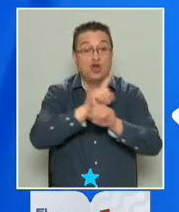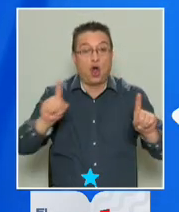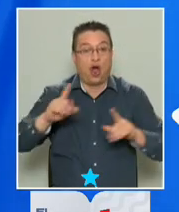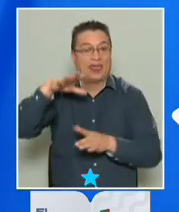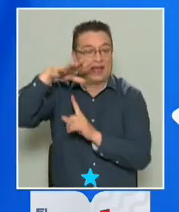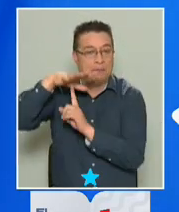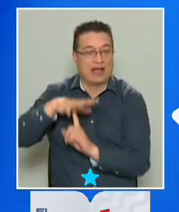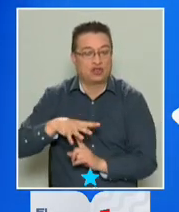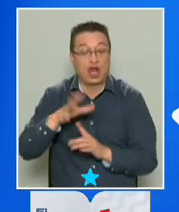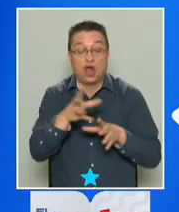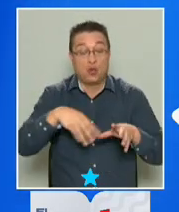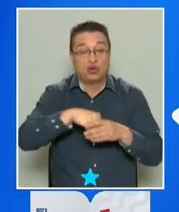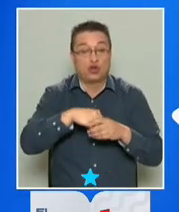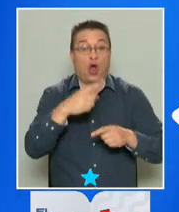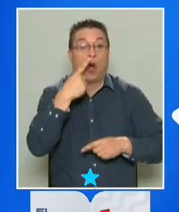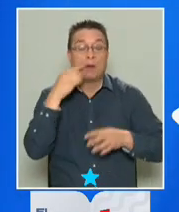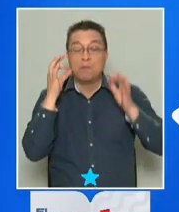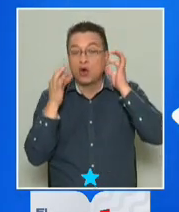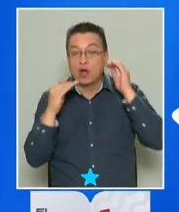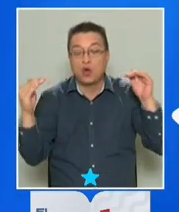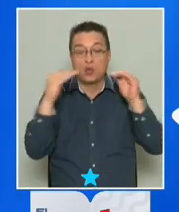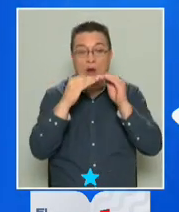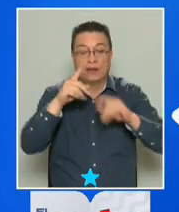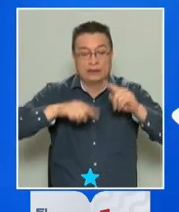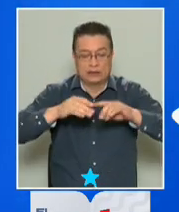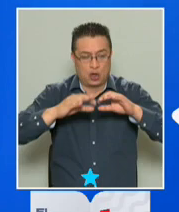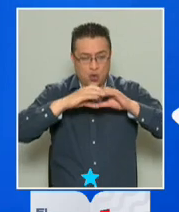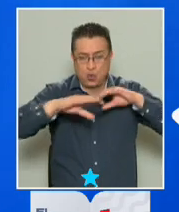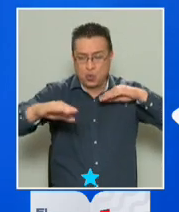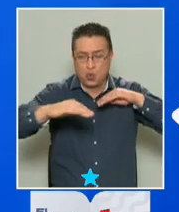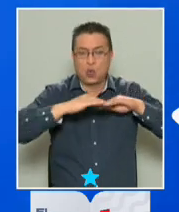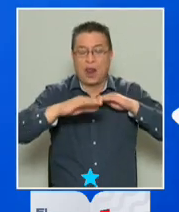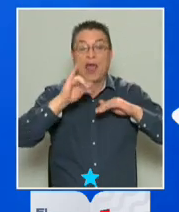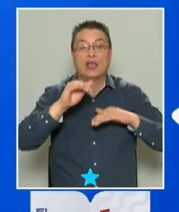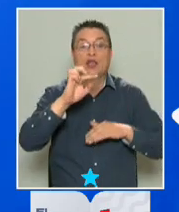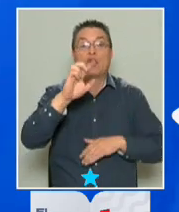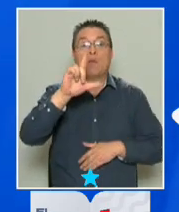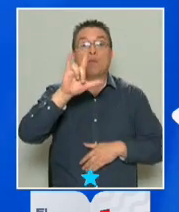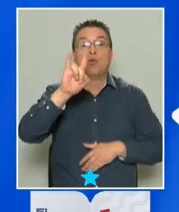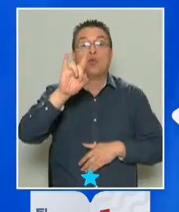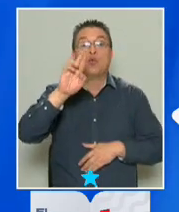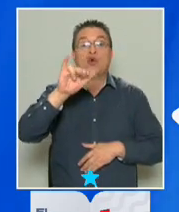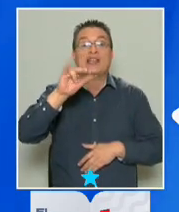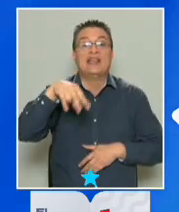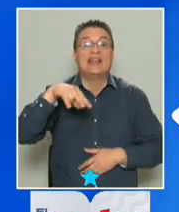inclusión paridad de género equidad territorial y plurinacionalidad